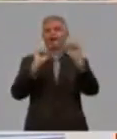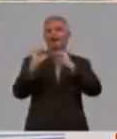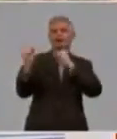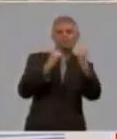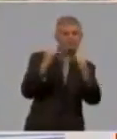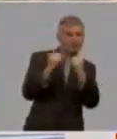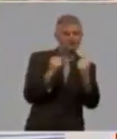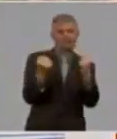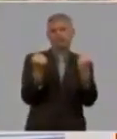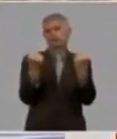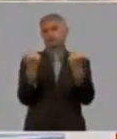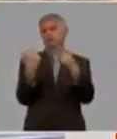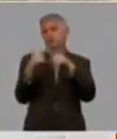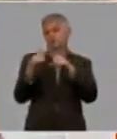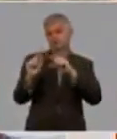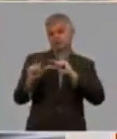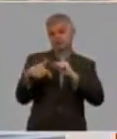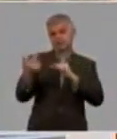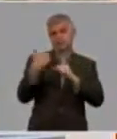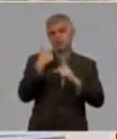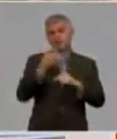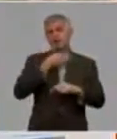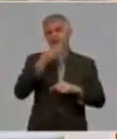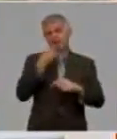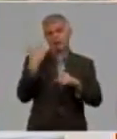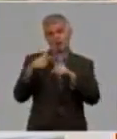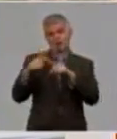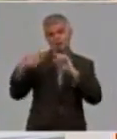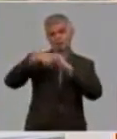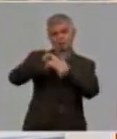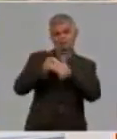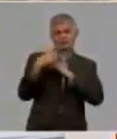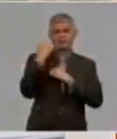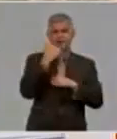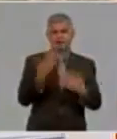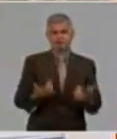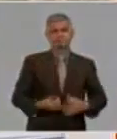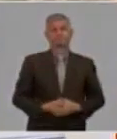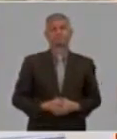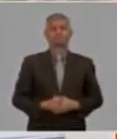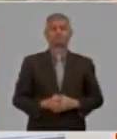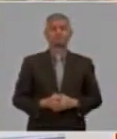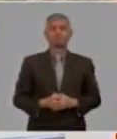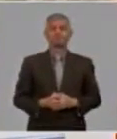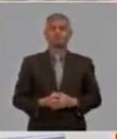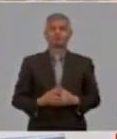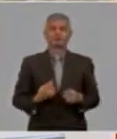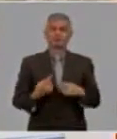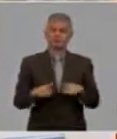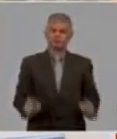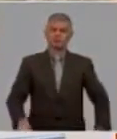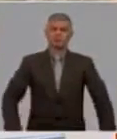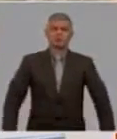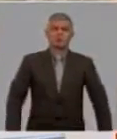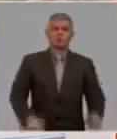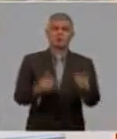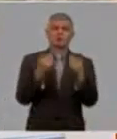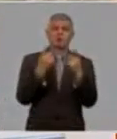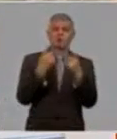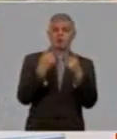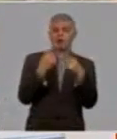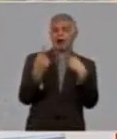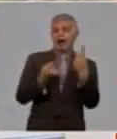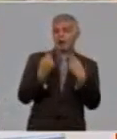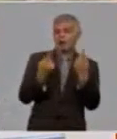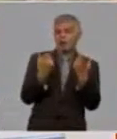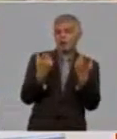fin, ahorita me voy a ir un poco más en detalle a esto. Y de todas maneras, es un